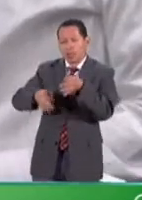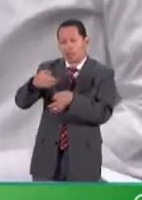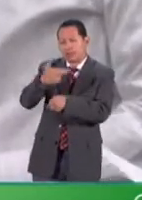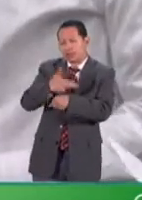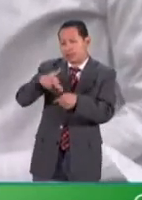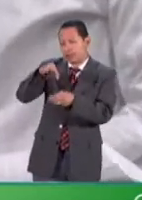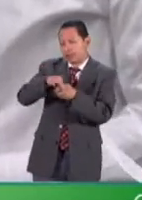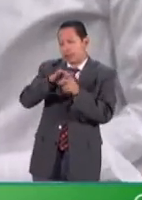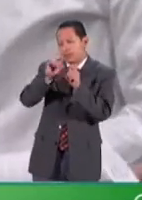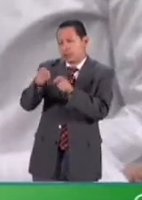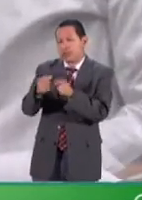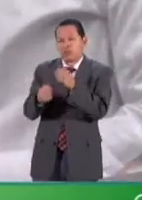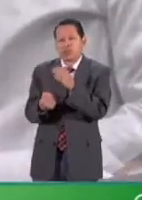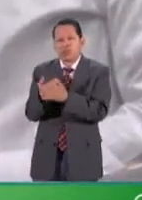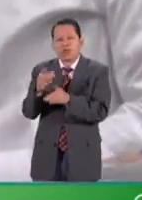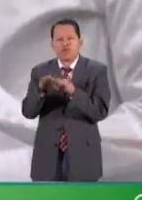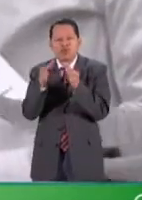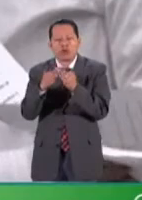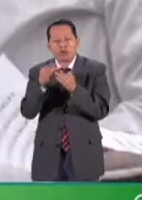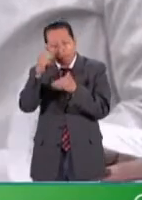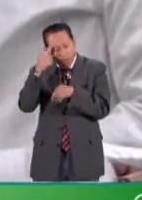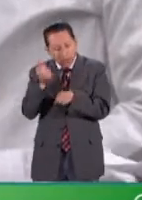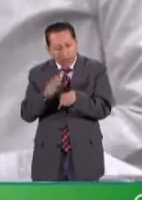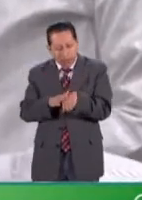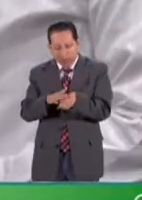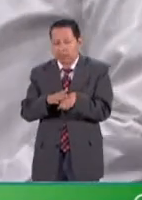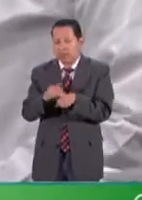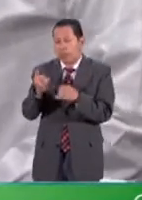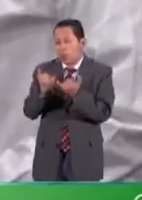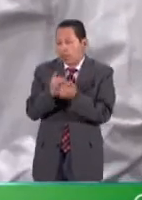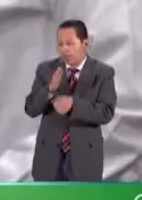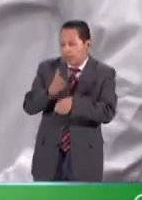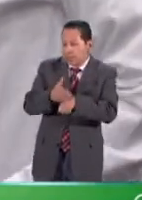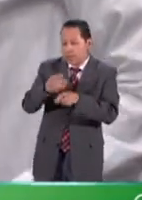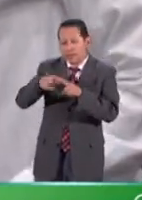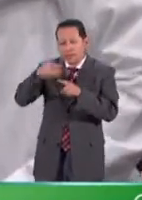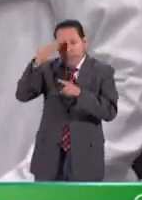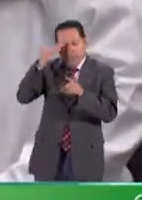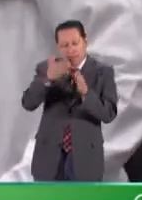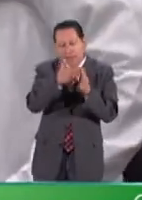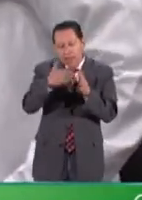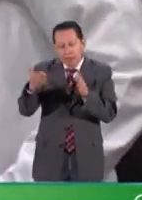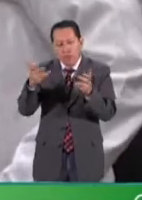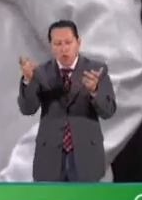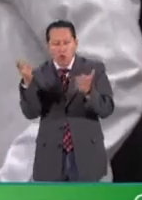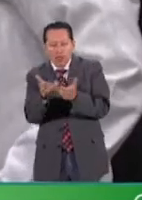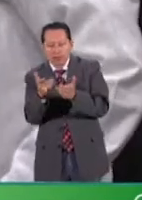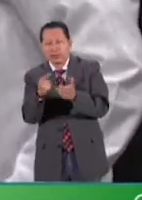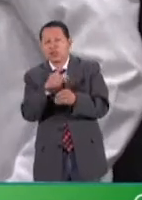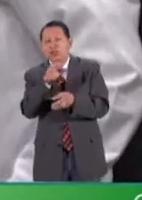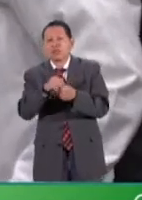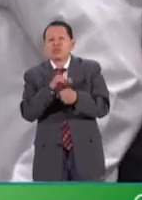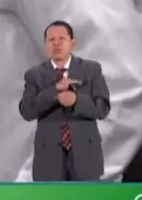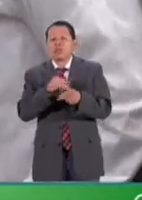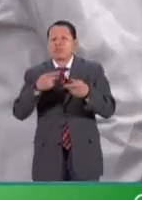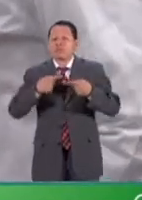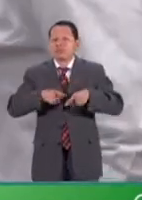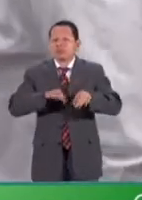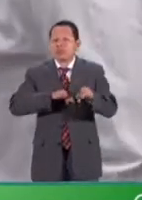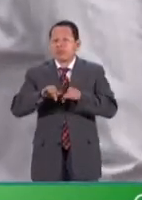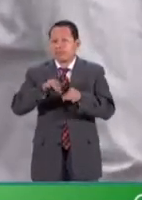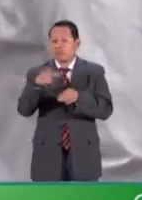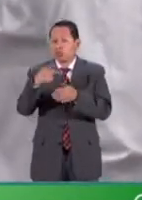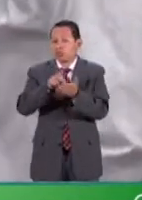nuevo diseño de administración y disciplina y los tiempos de implementación vulneran derechos de los trabajadores del